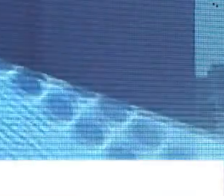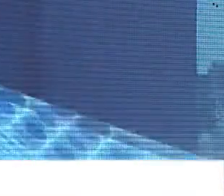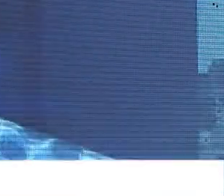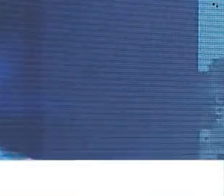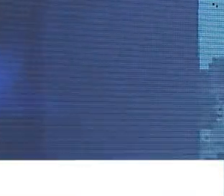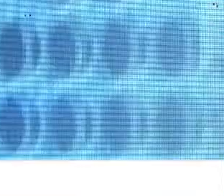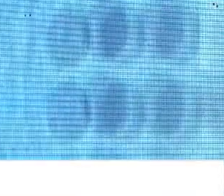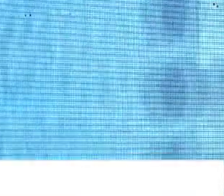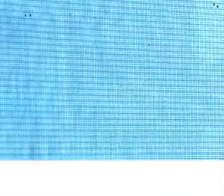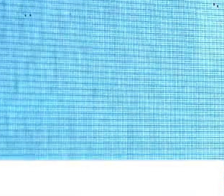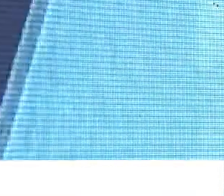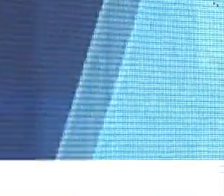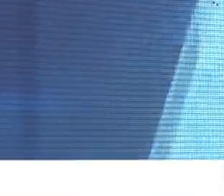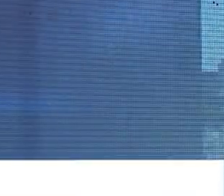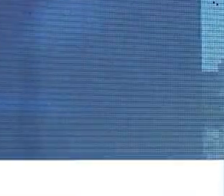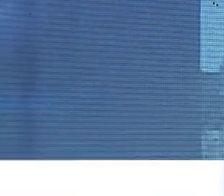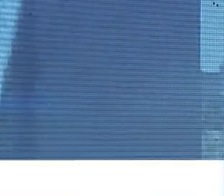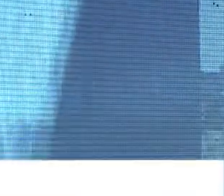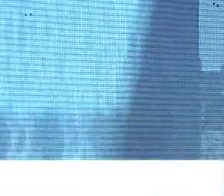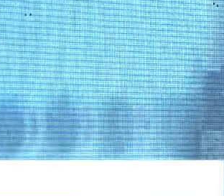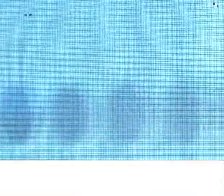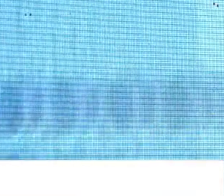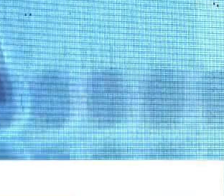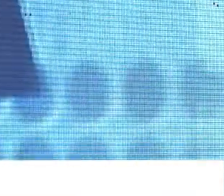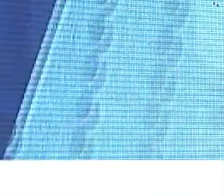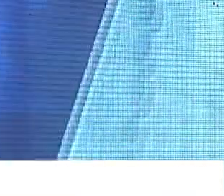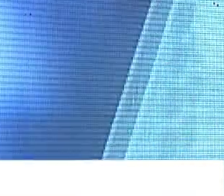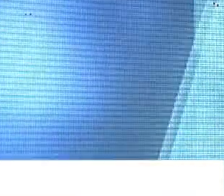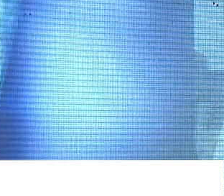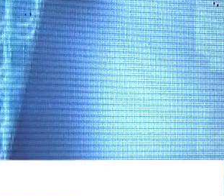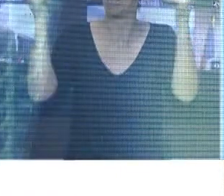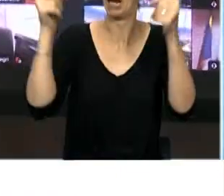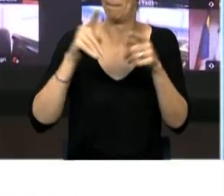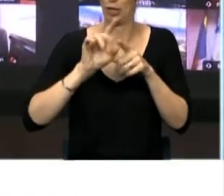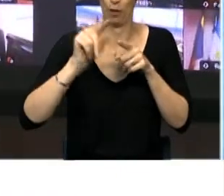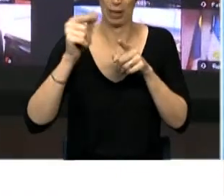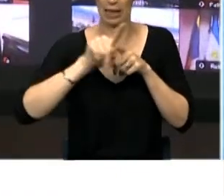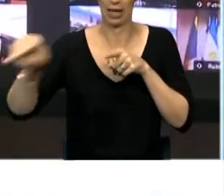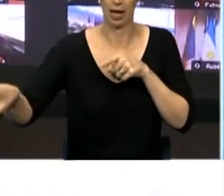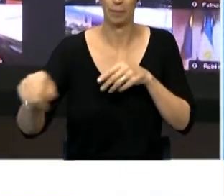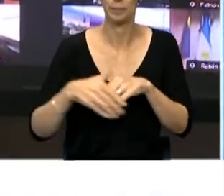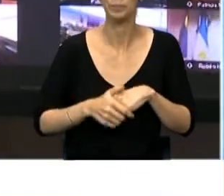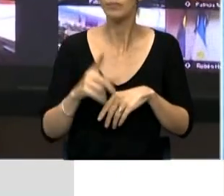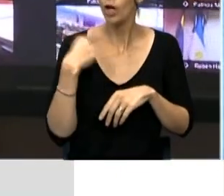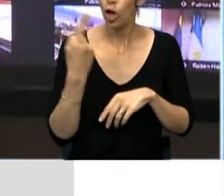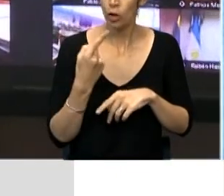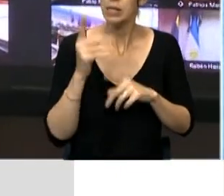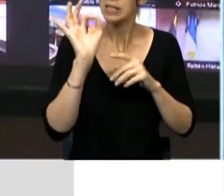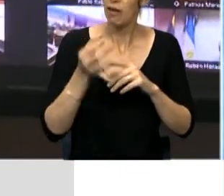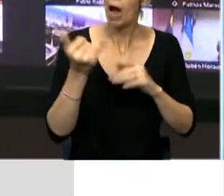48 horas o más. Ahora tendría que ser dentro de 24 horas. Escuchamos. Sabemos que existe la